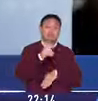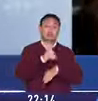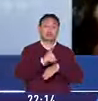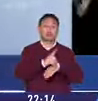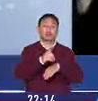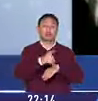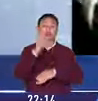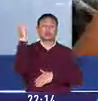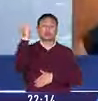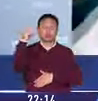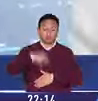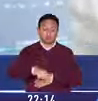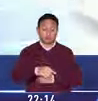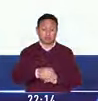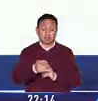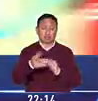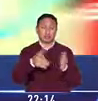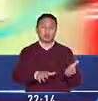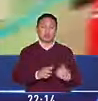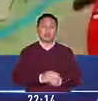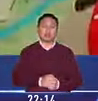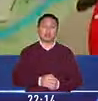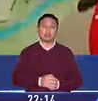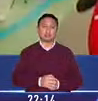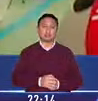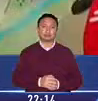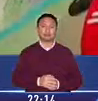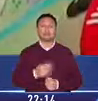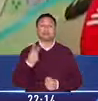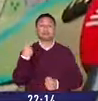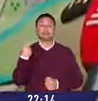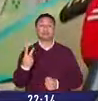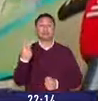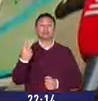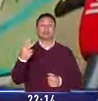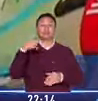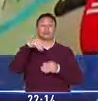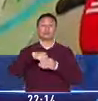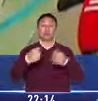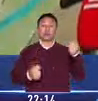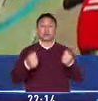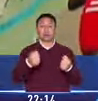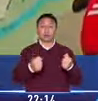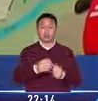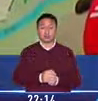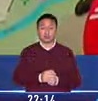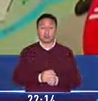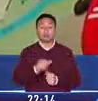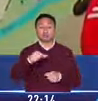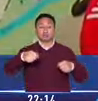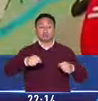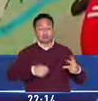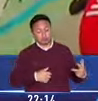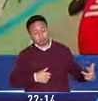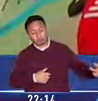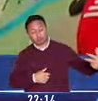ambulancia confirmaron su deceso. Una pareja se encontraba en un vehículo y es alcanzada por una moto ante el semáforo